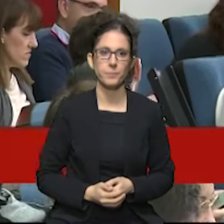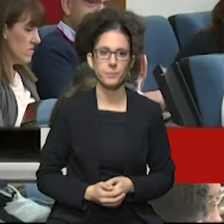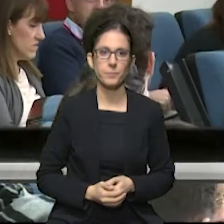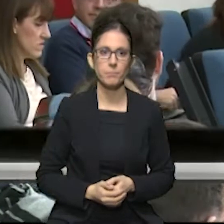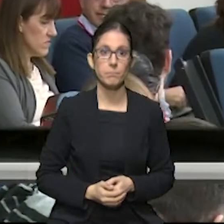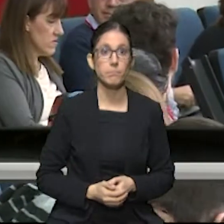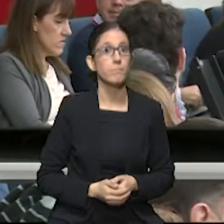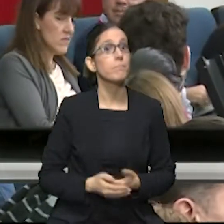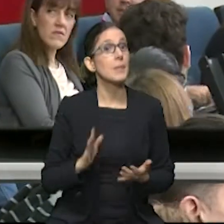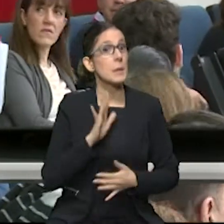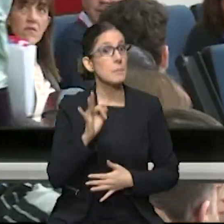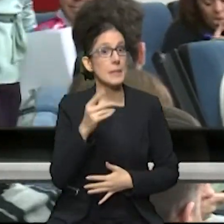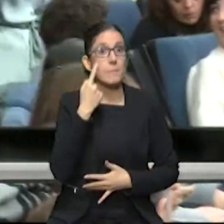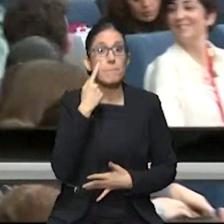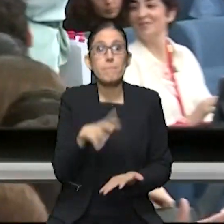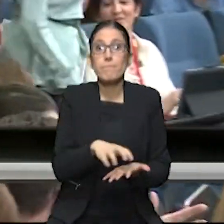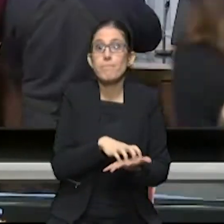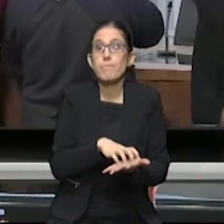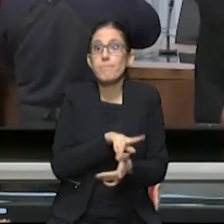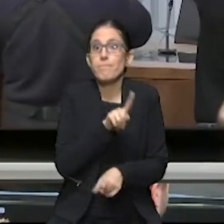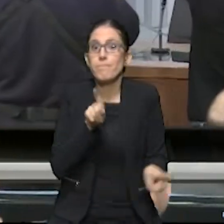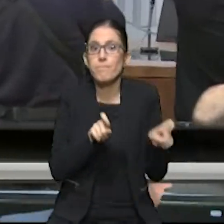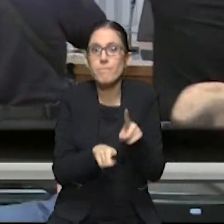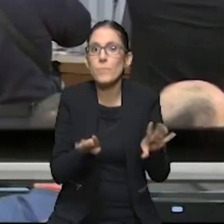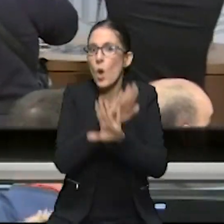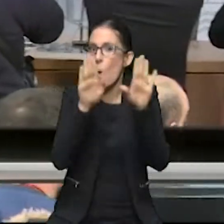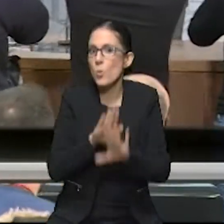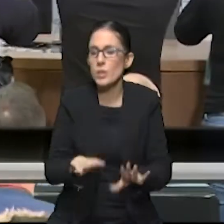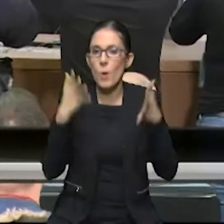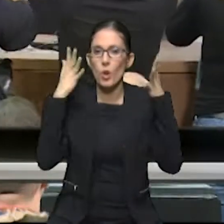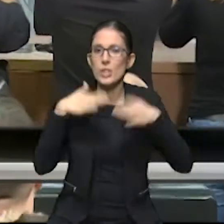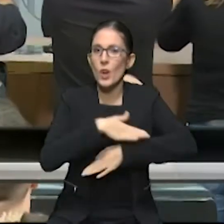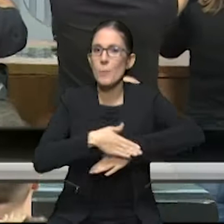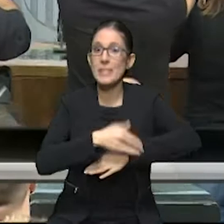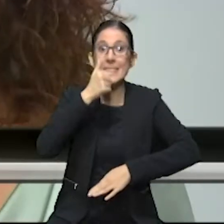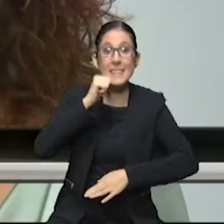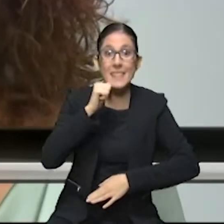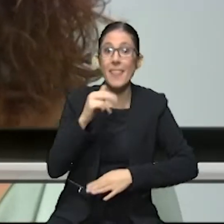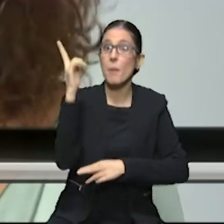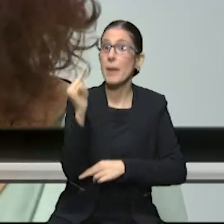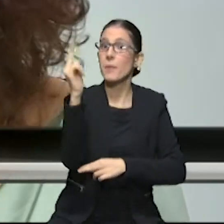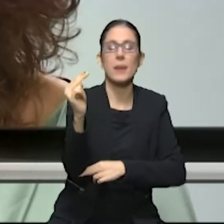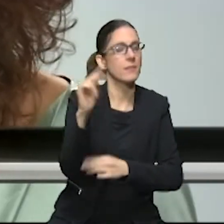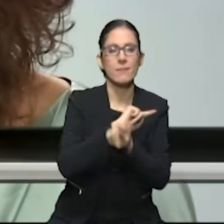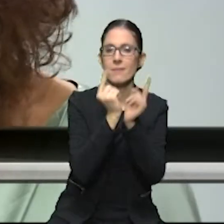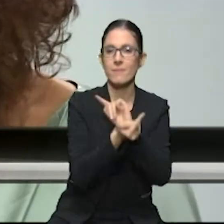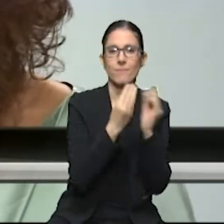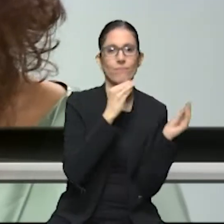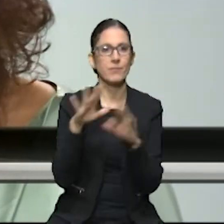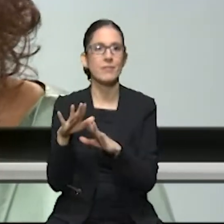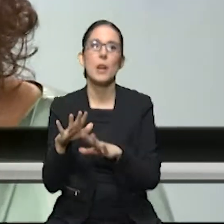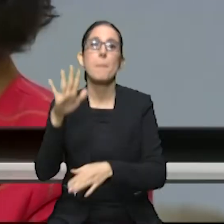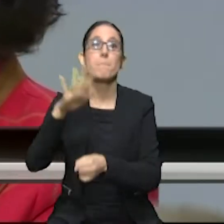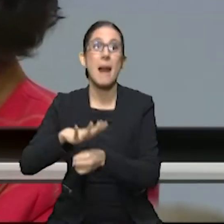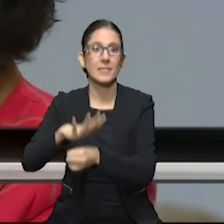Y expectación ante el último Consejo de Ministros de Sánchez que pasa de los viernes al martes. Hoy estreno doble, María